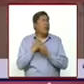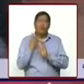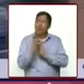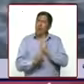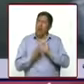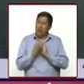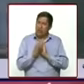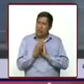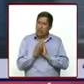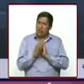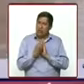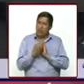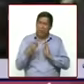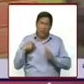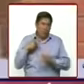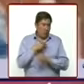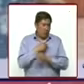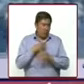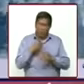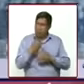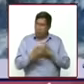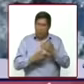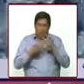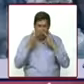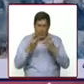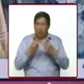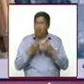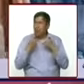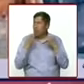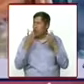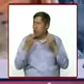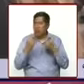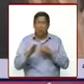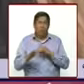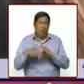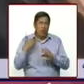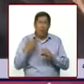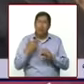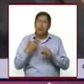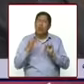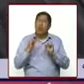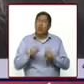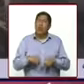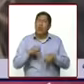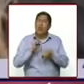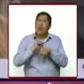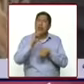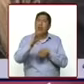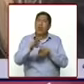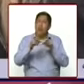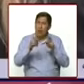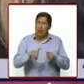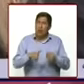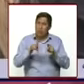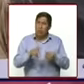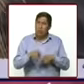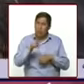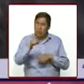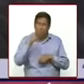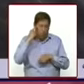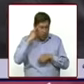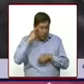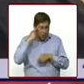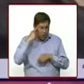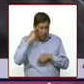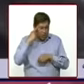hora y vamos avanzando y viendo la cantidad que nos se ha mandado. Podemos decirle a la gente que es usted que